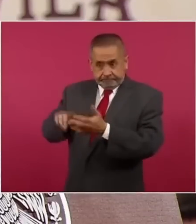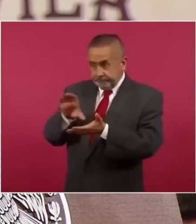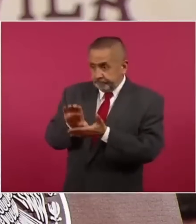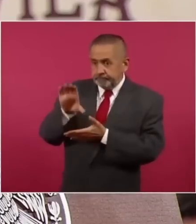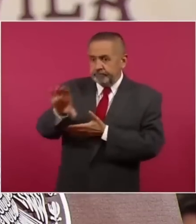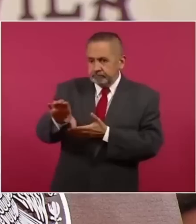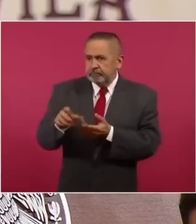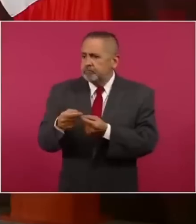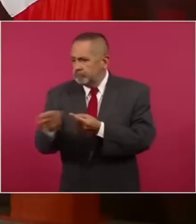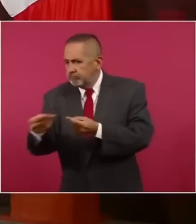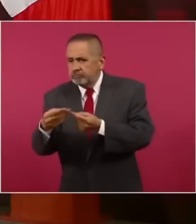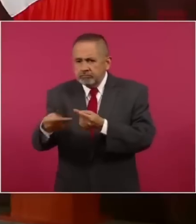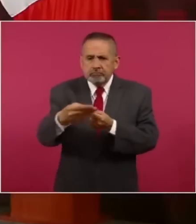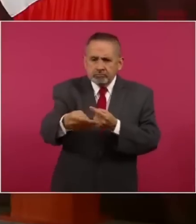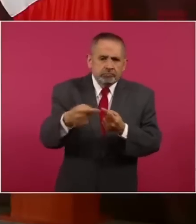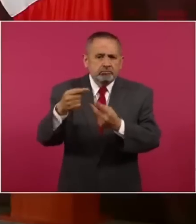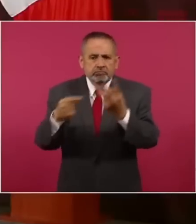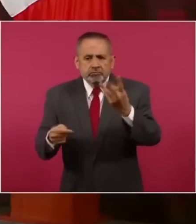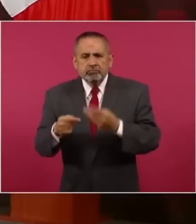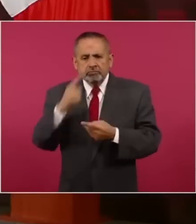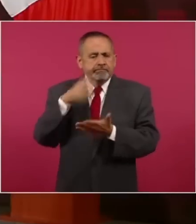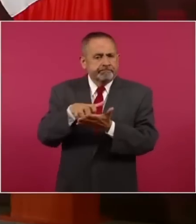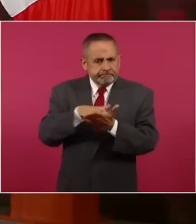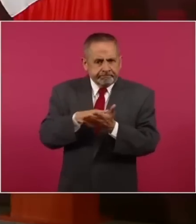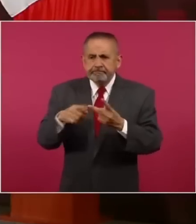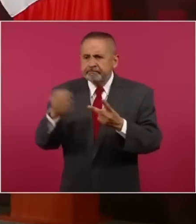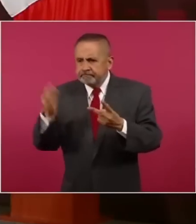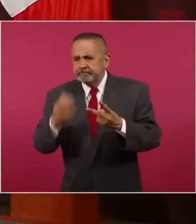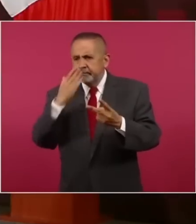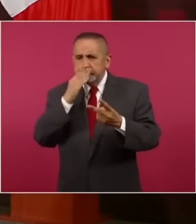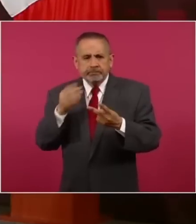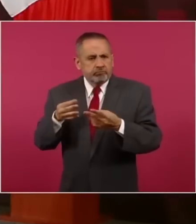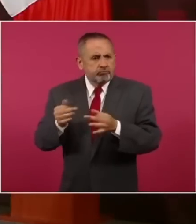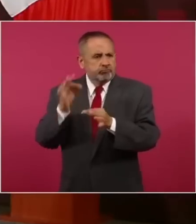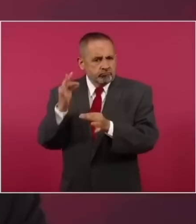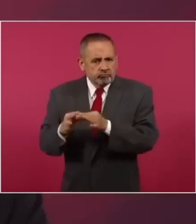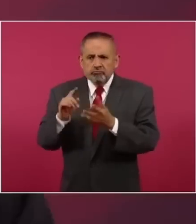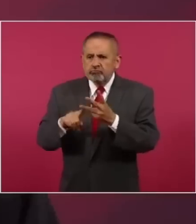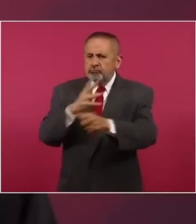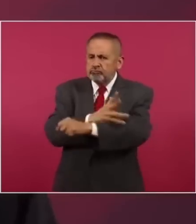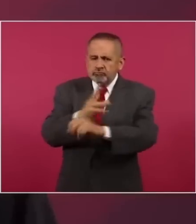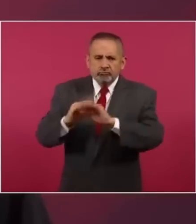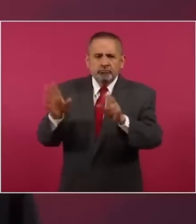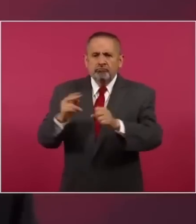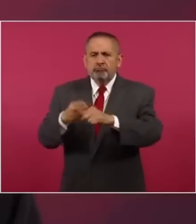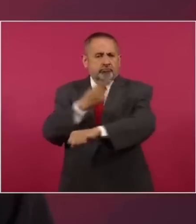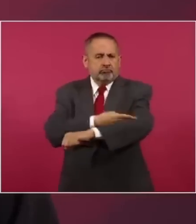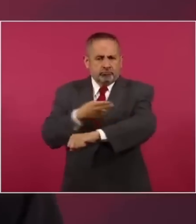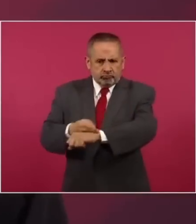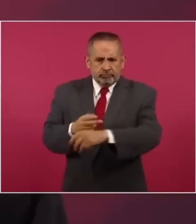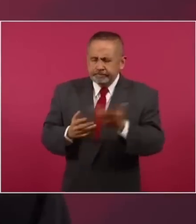de conformidad con los principios de economía, eficacia, eficiencia, transparencia y